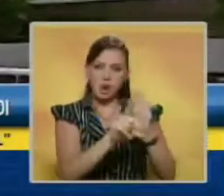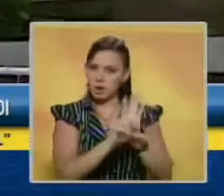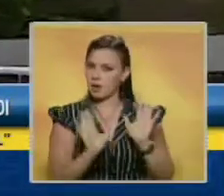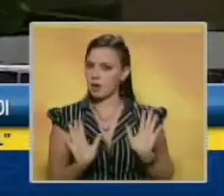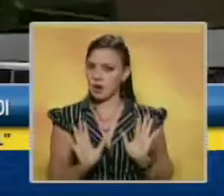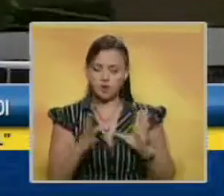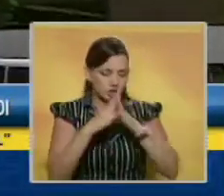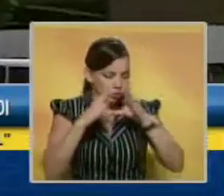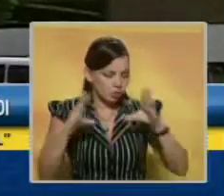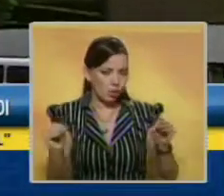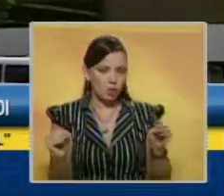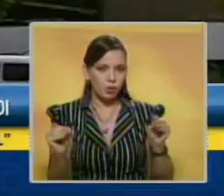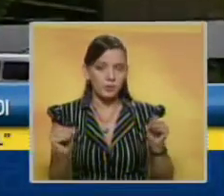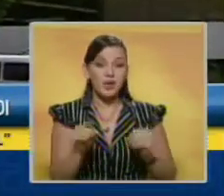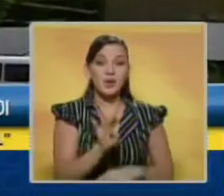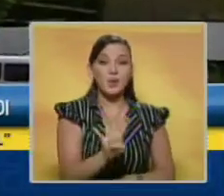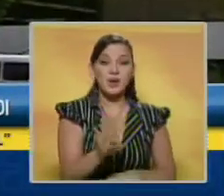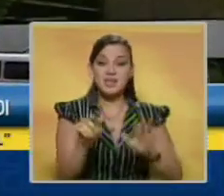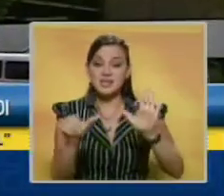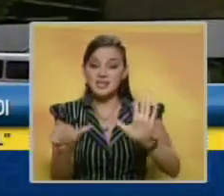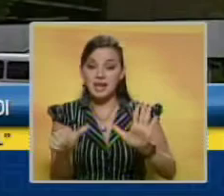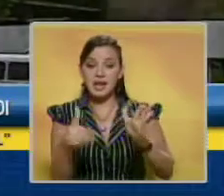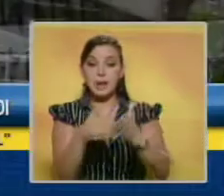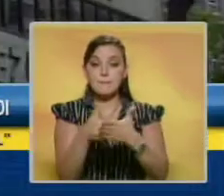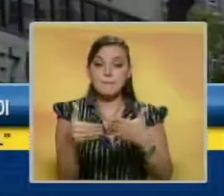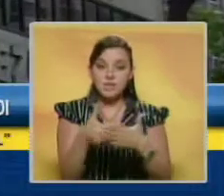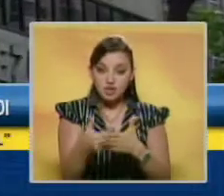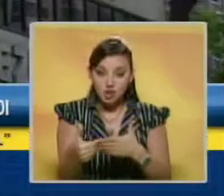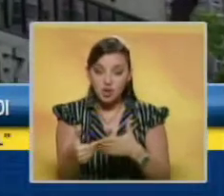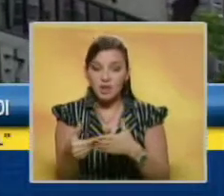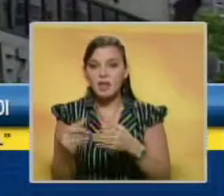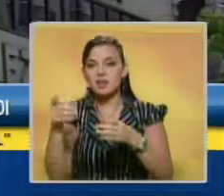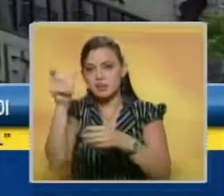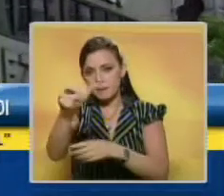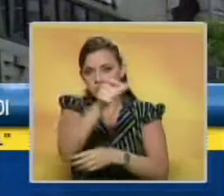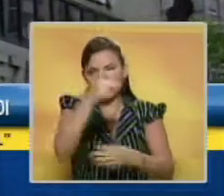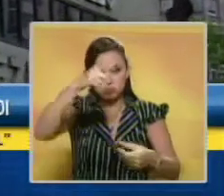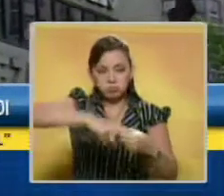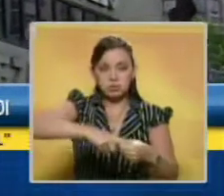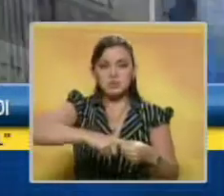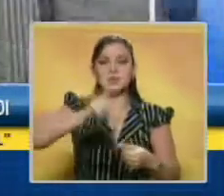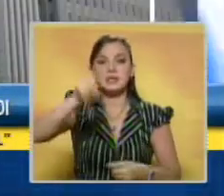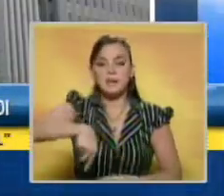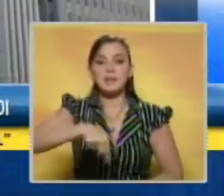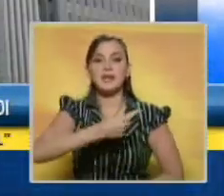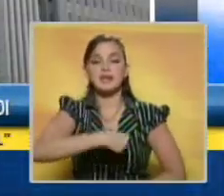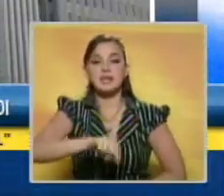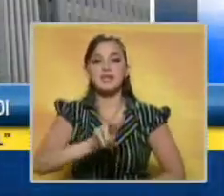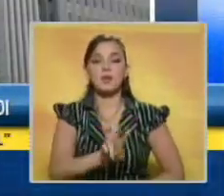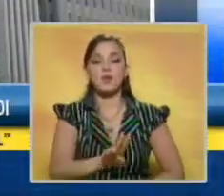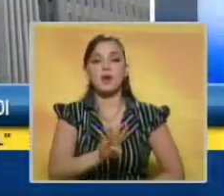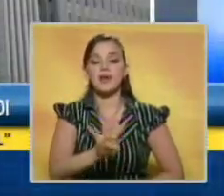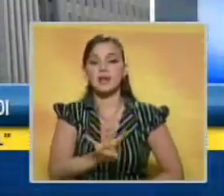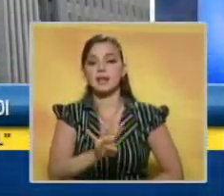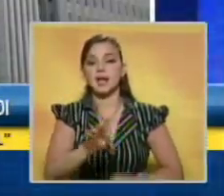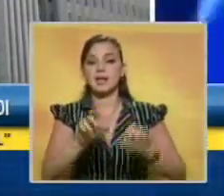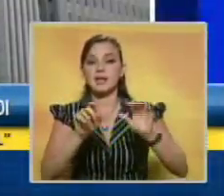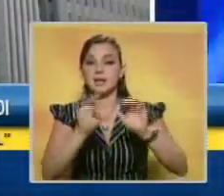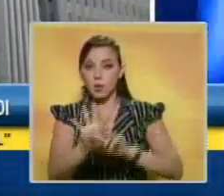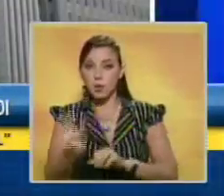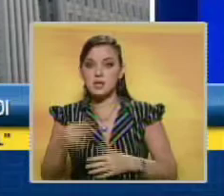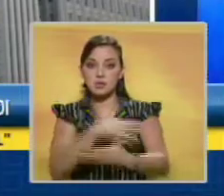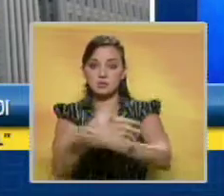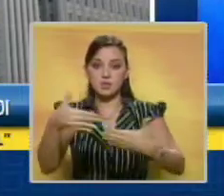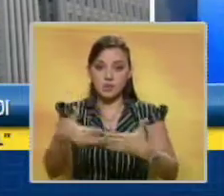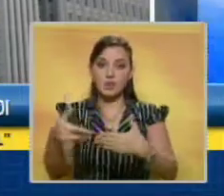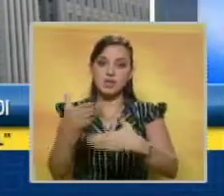sus aspectos. Los 46 millones de compensación incluyen además 44 millones por concepto de cuentas por cobrar generadas por